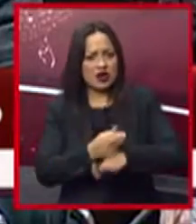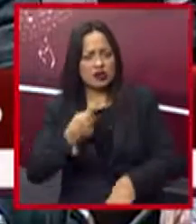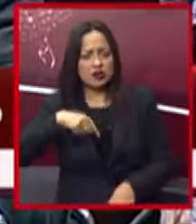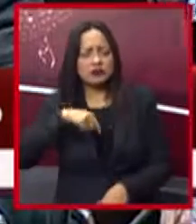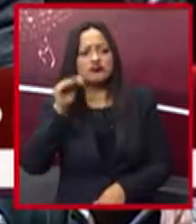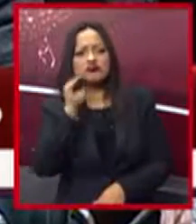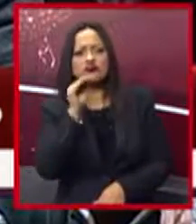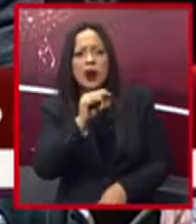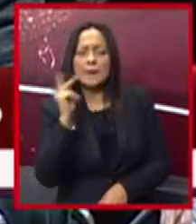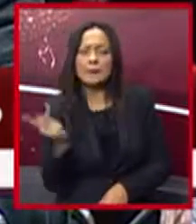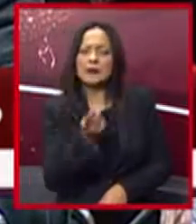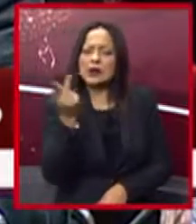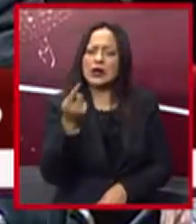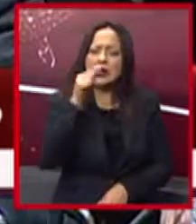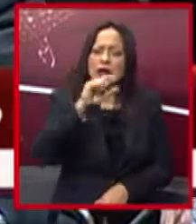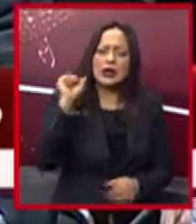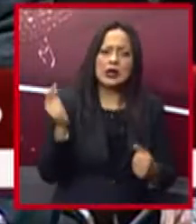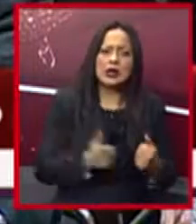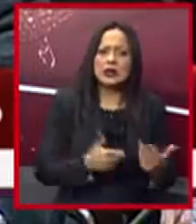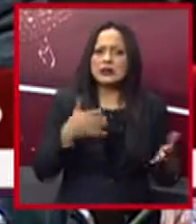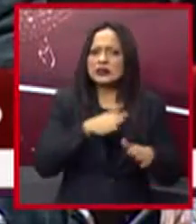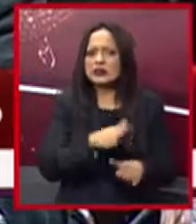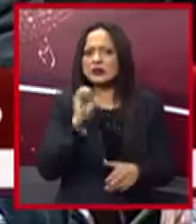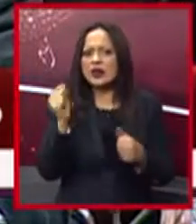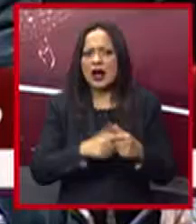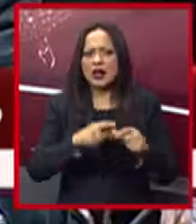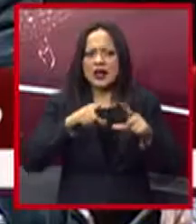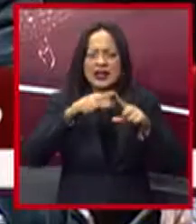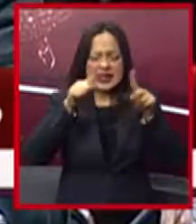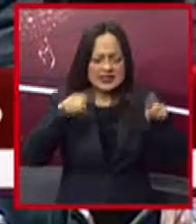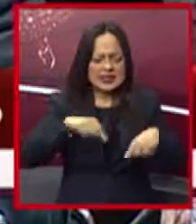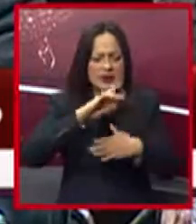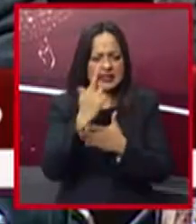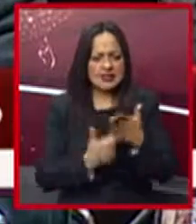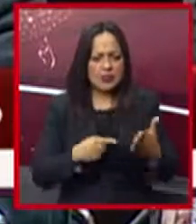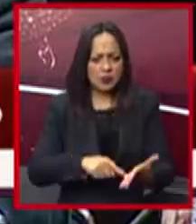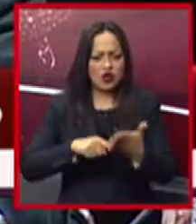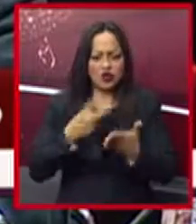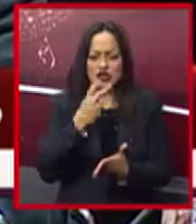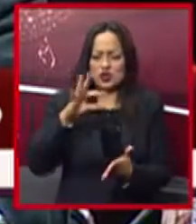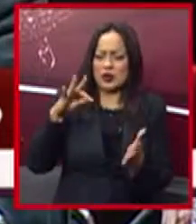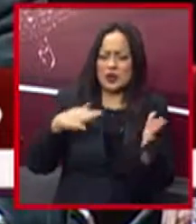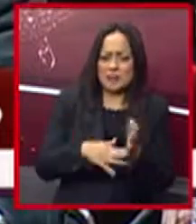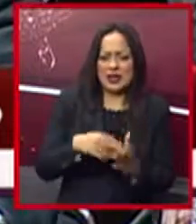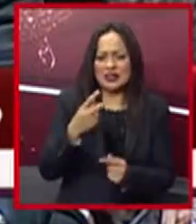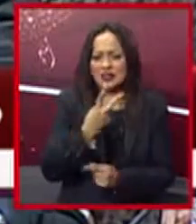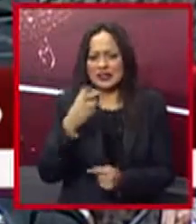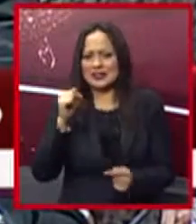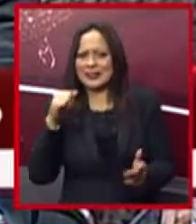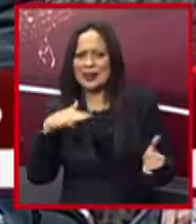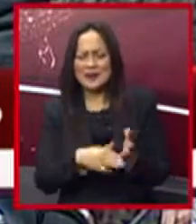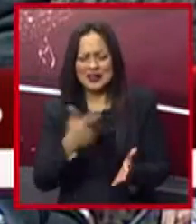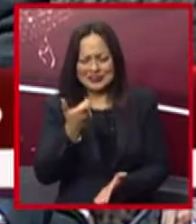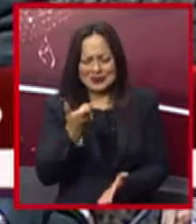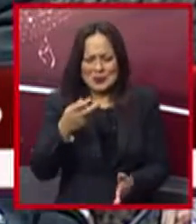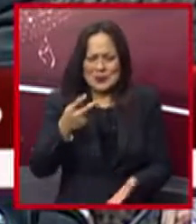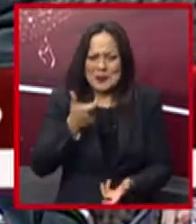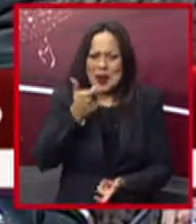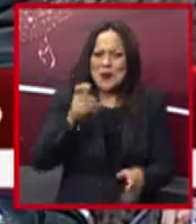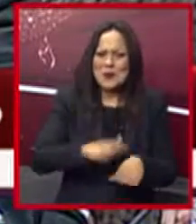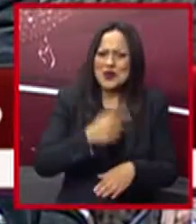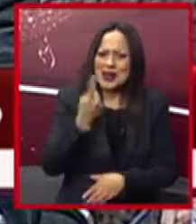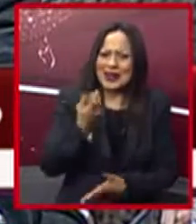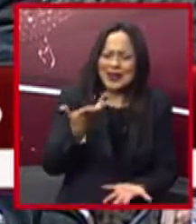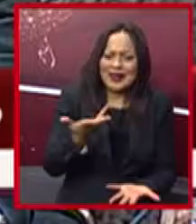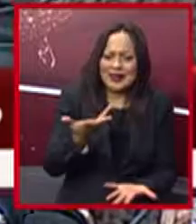le pregunta sobre su recibo de 240,000, de 260,000, que por qué el